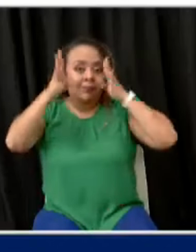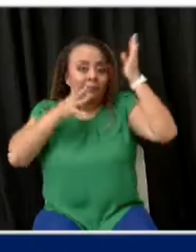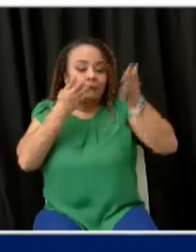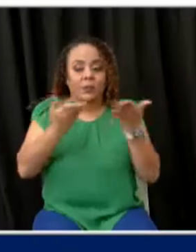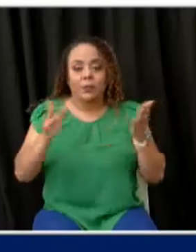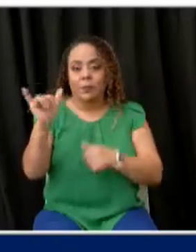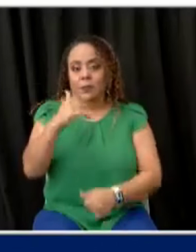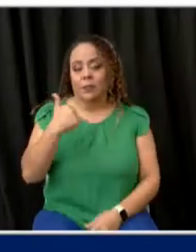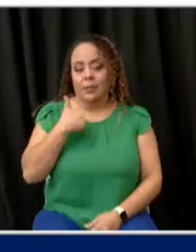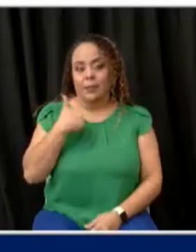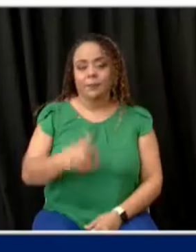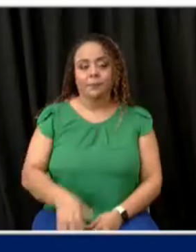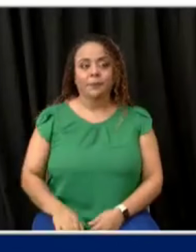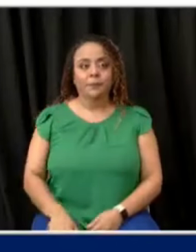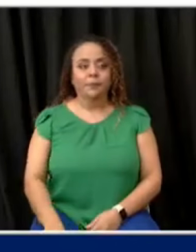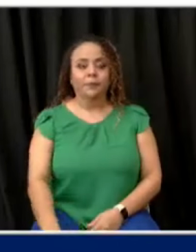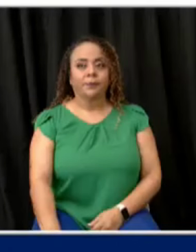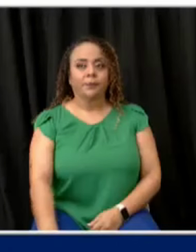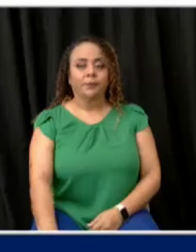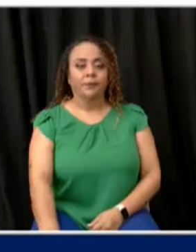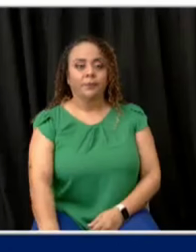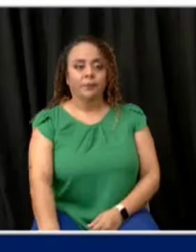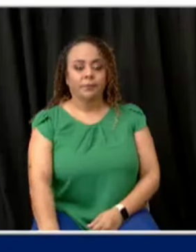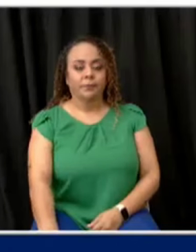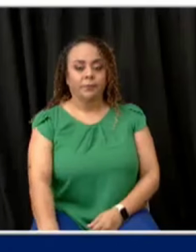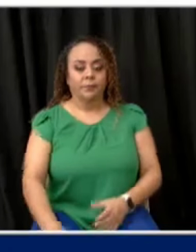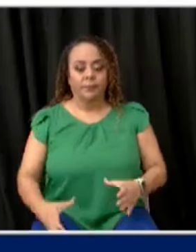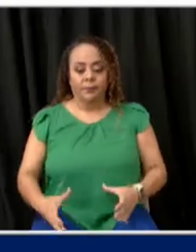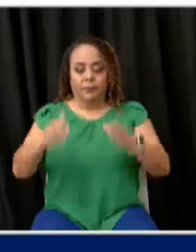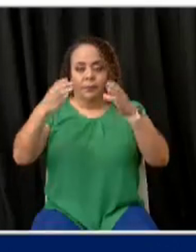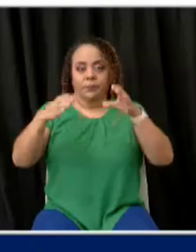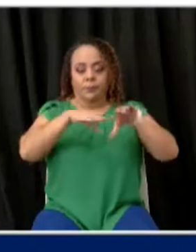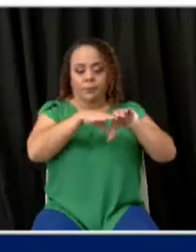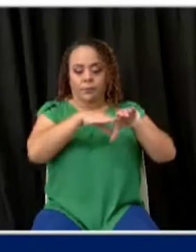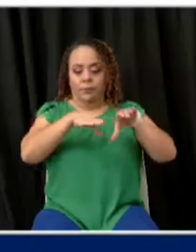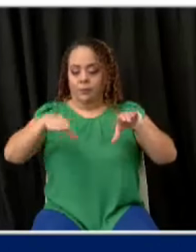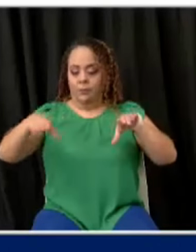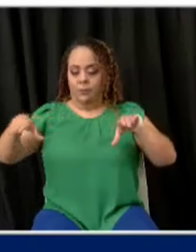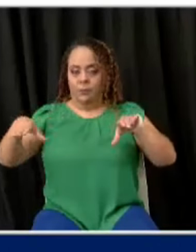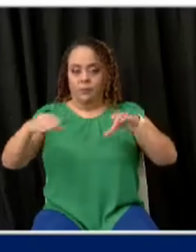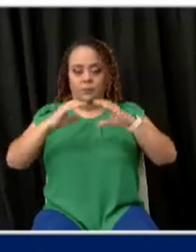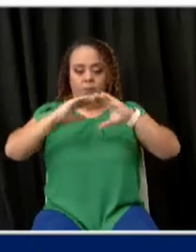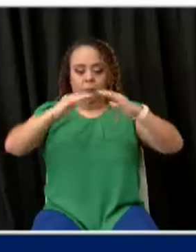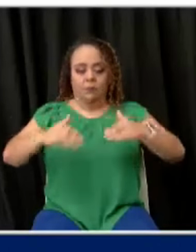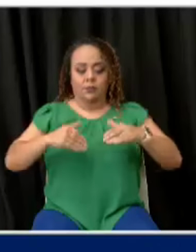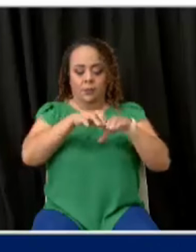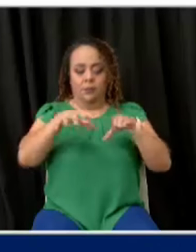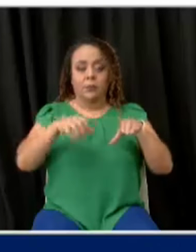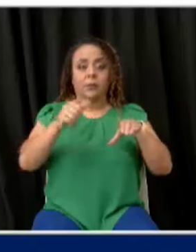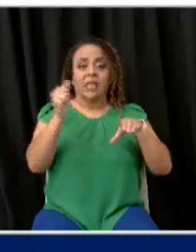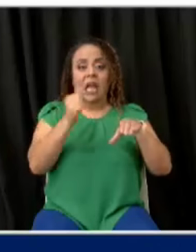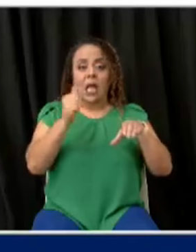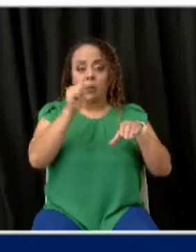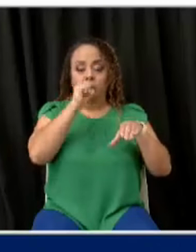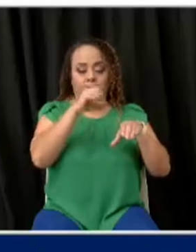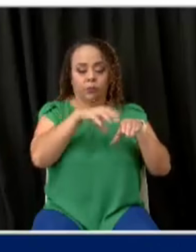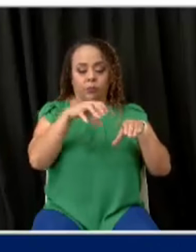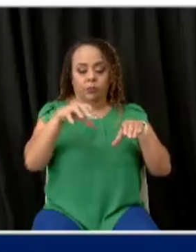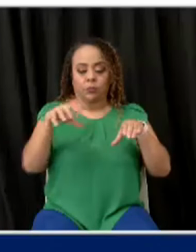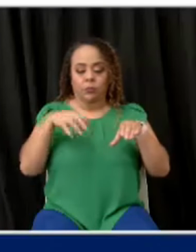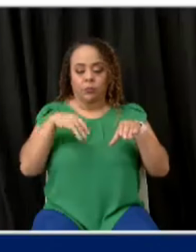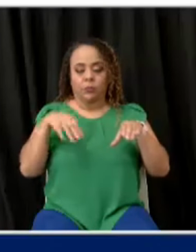tener un estañón partido a la mitad lleno de hielo, de aguas de hielo. Entonces estos chavalos hacen ejercicio, qué sé